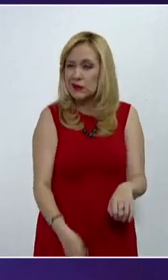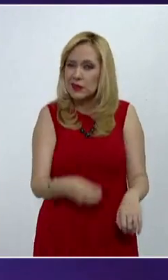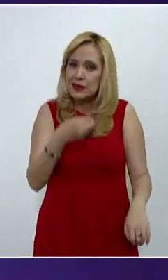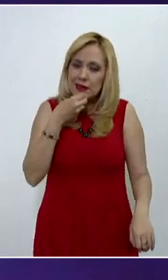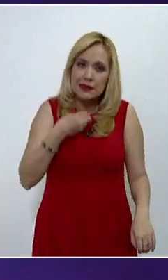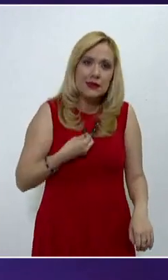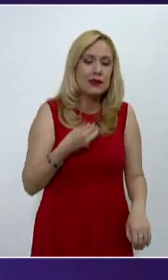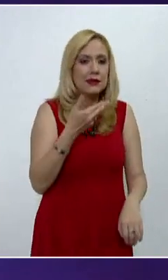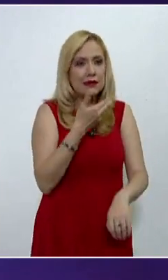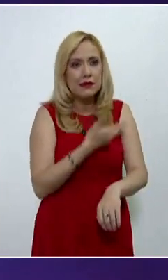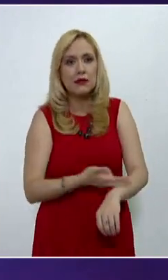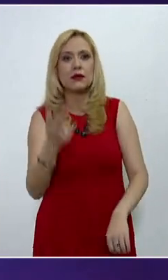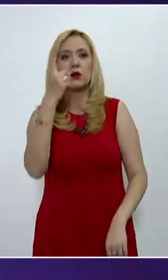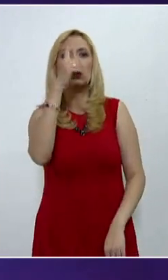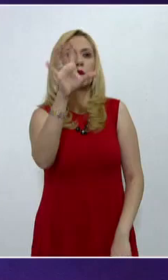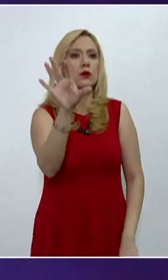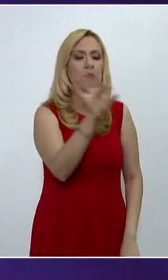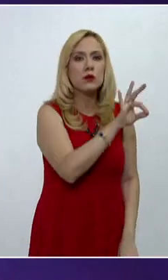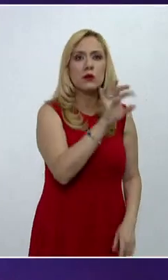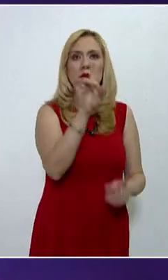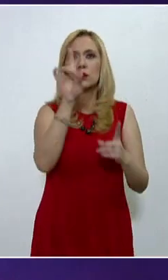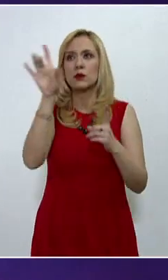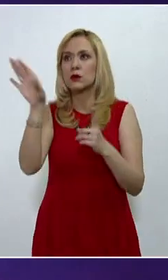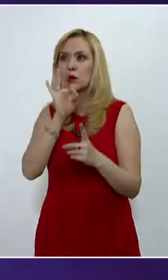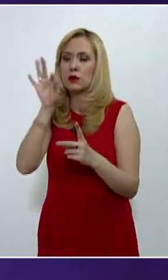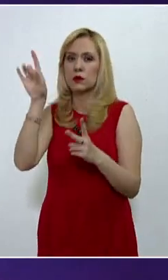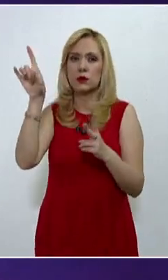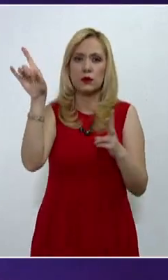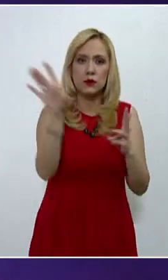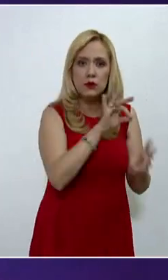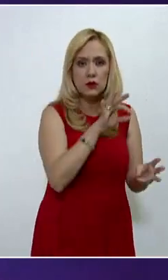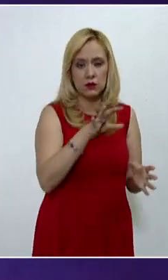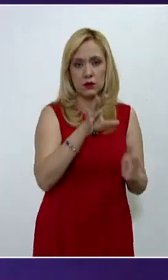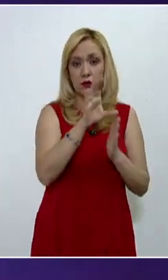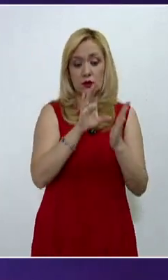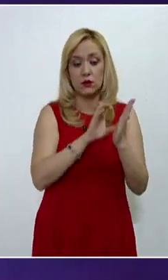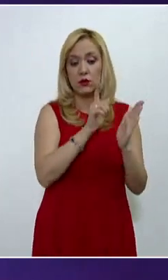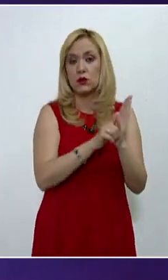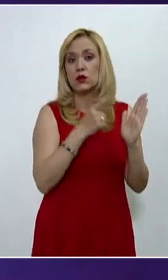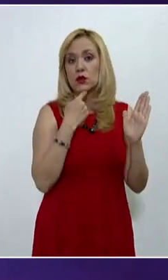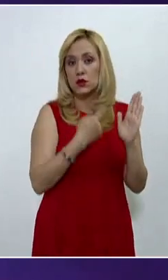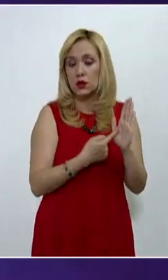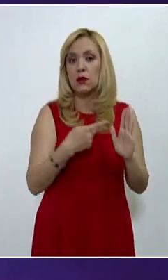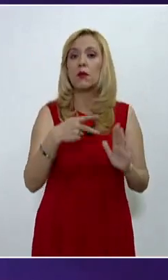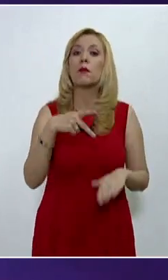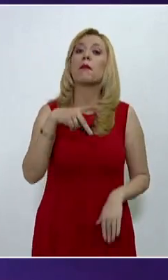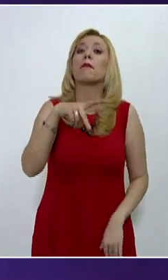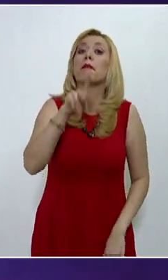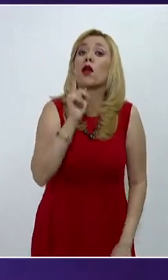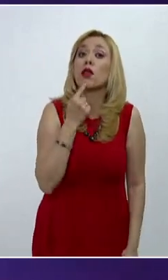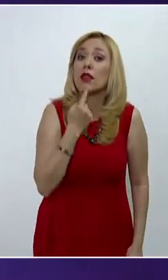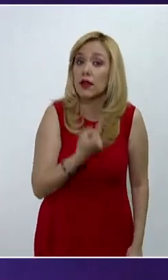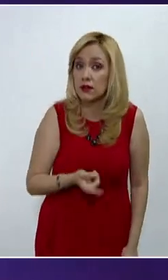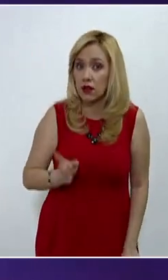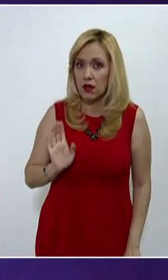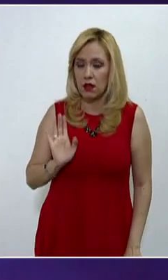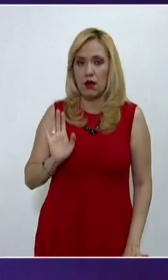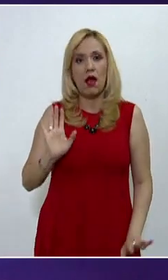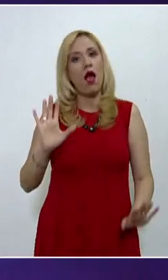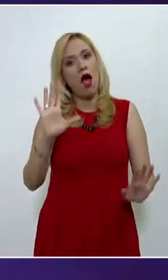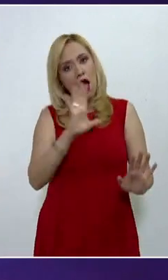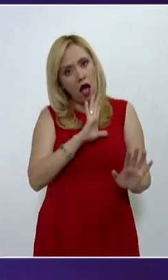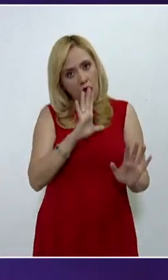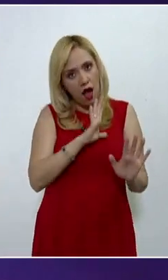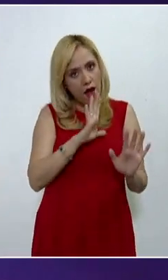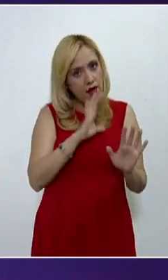sistema jurídico mexicano, en la Constitución, se establece ese principio, pero también se dice, bueno, pero hay estos casos en los que